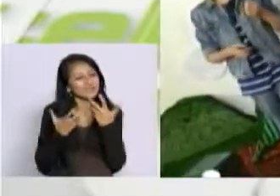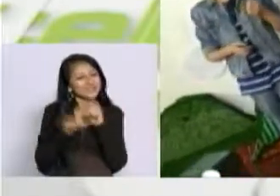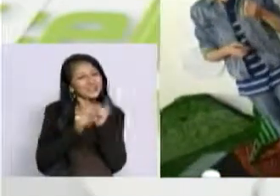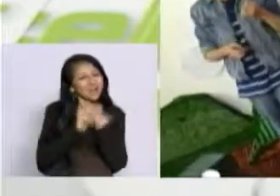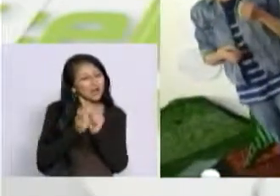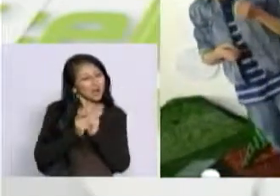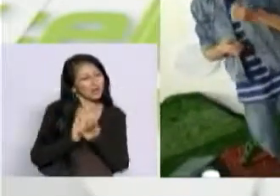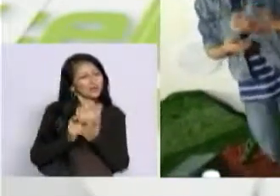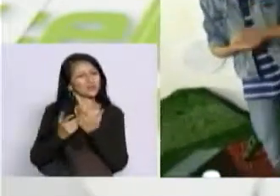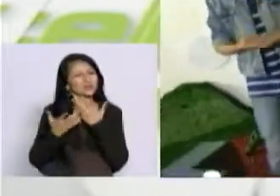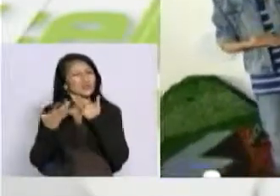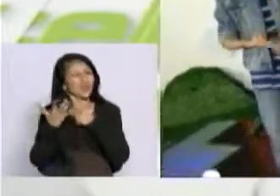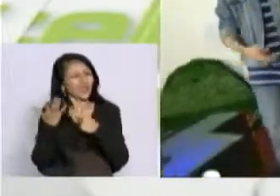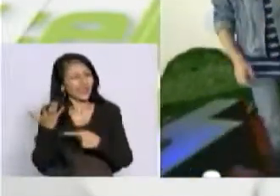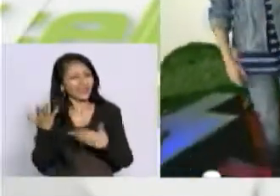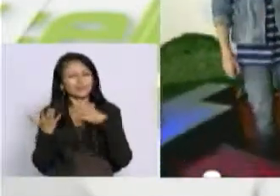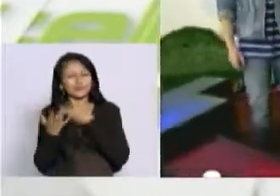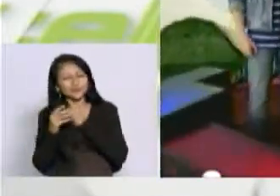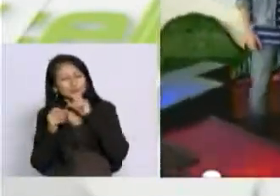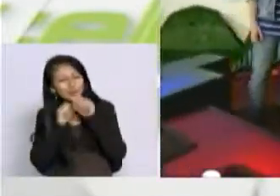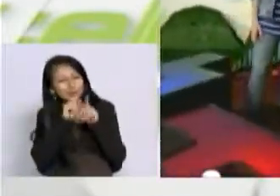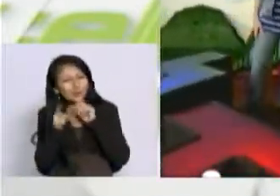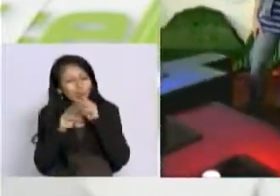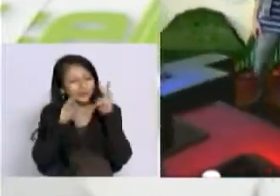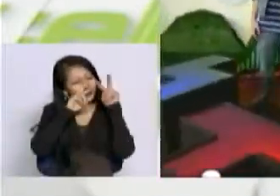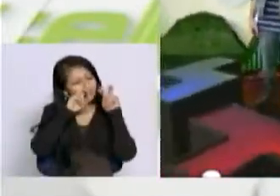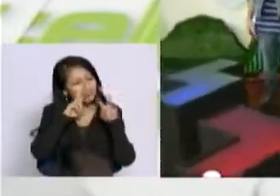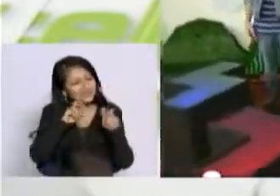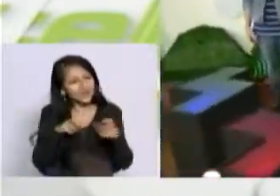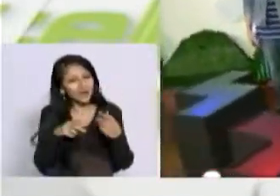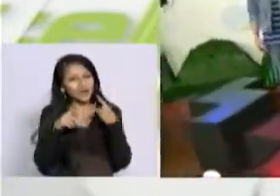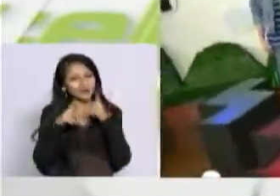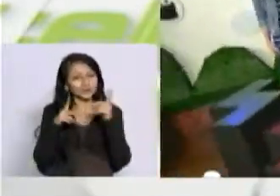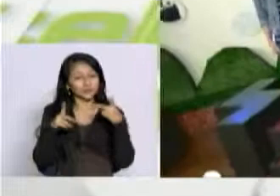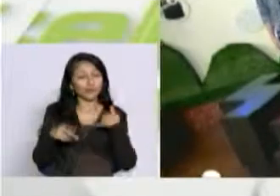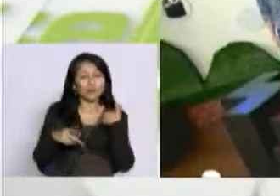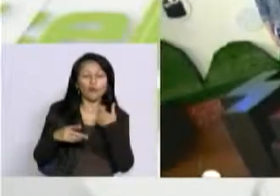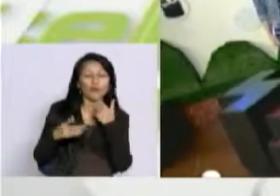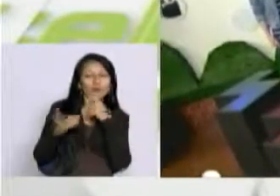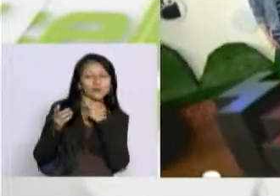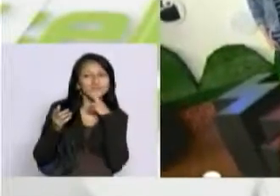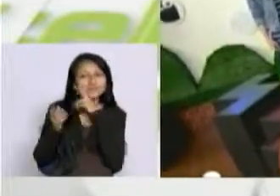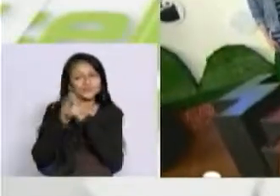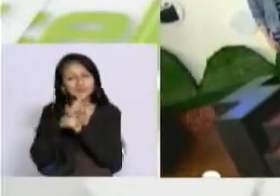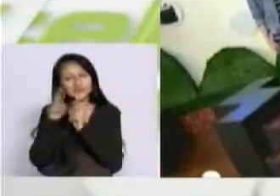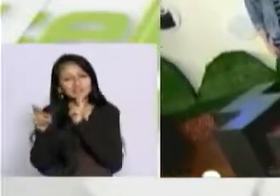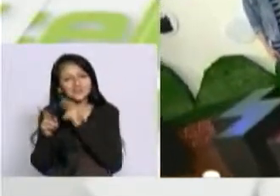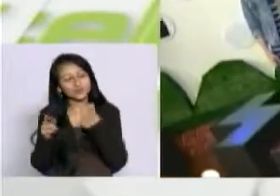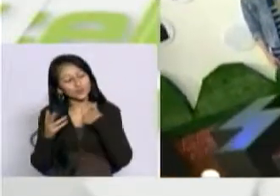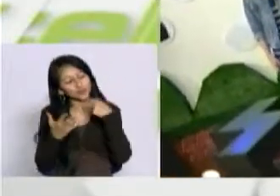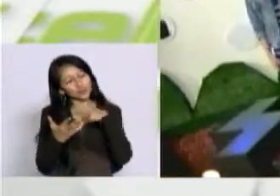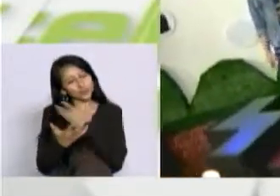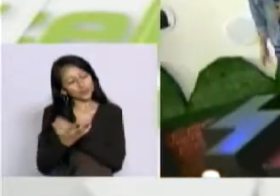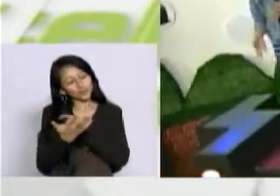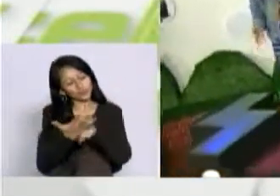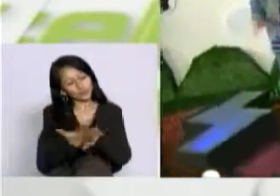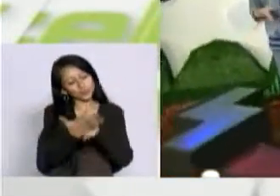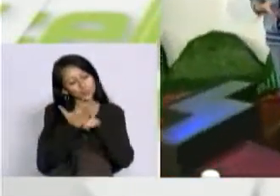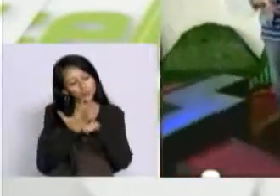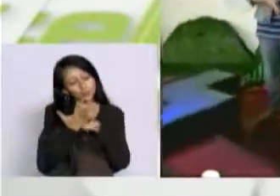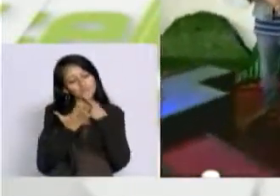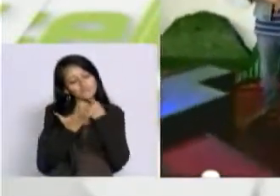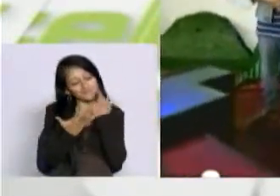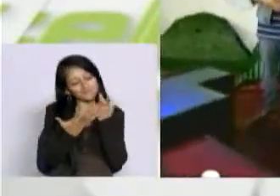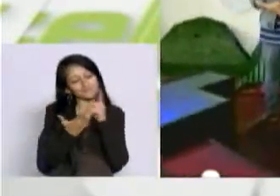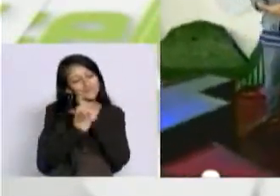ese estudio, de esas preguntas, de todos esos mensajes que nos fueron llegando a nosotros, fue que tomamos esos cambios, fue que se diseñó el set,